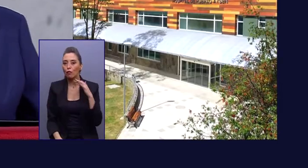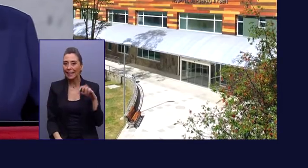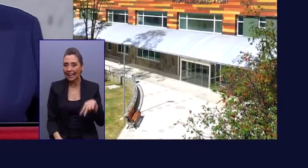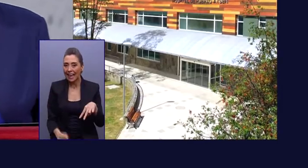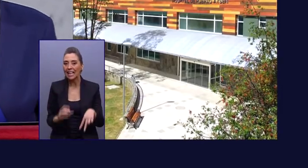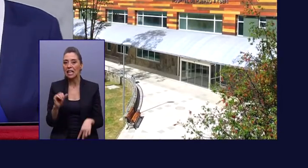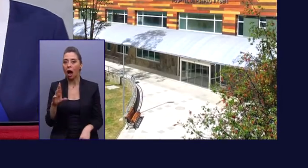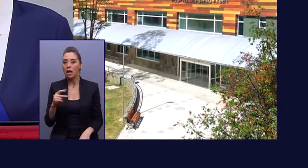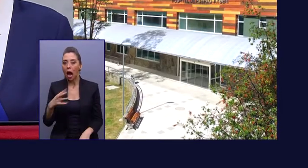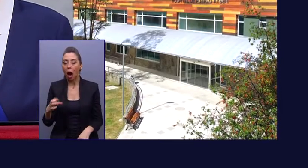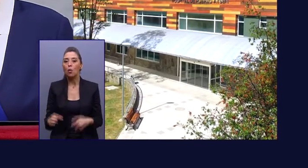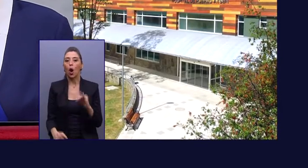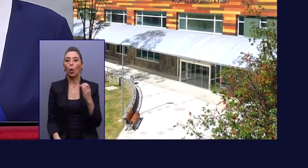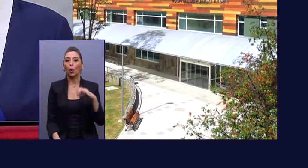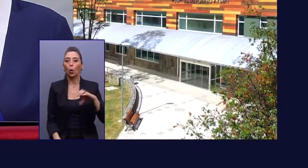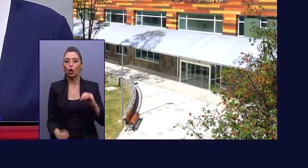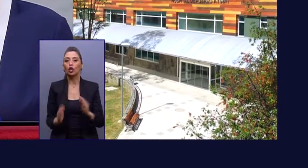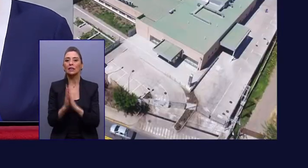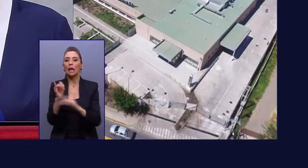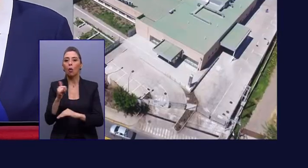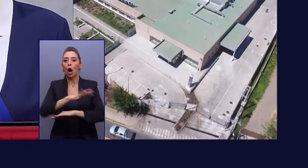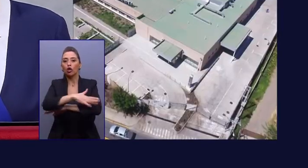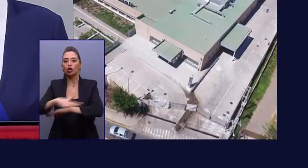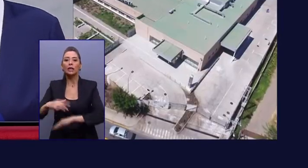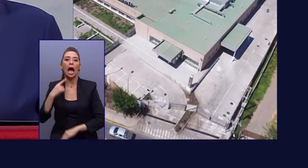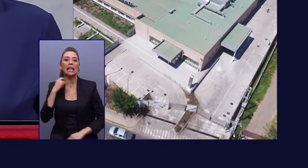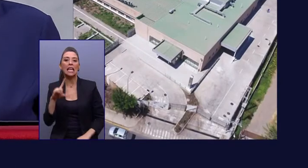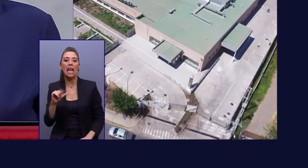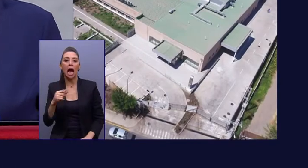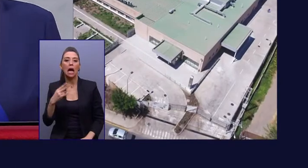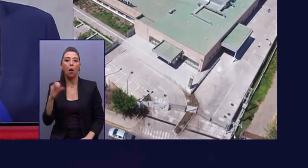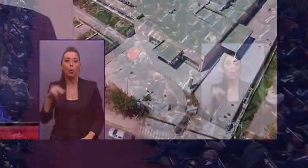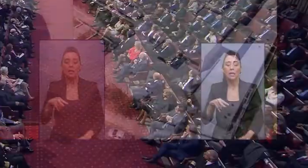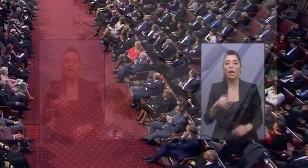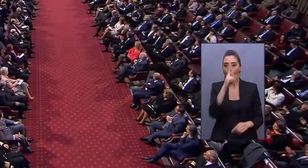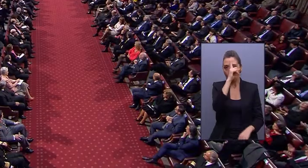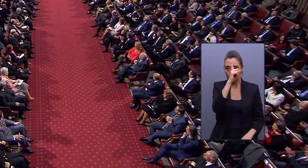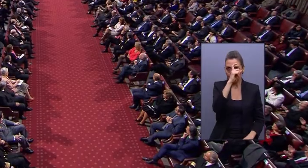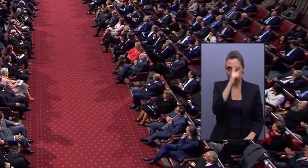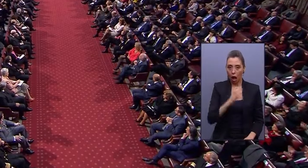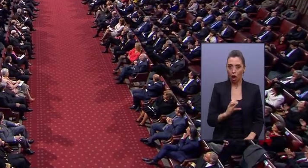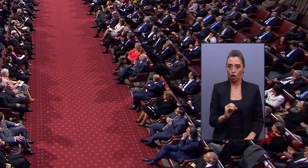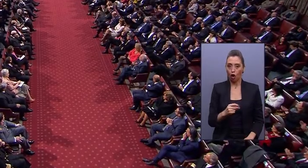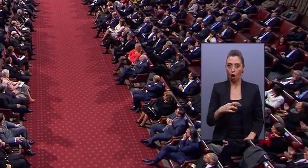Cunco, Quilacahuín y San Juan de la Costa, así como el hospital de Cochrane.